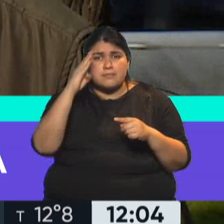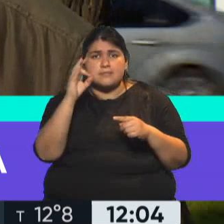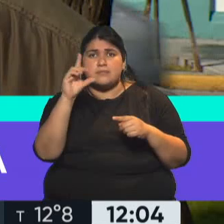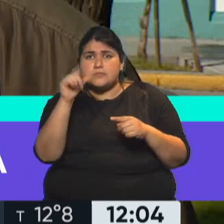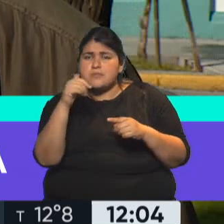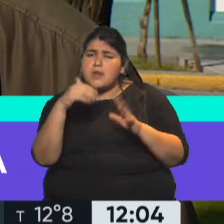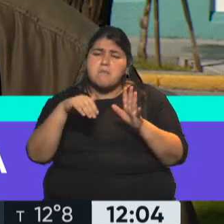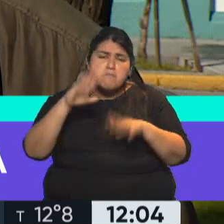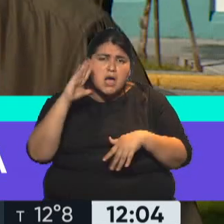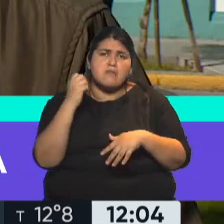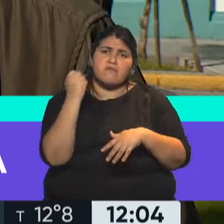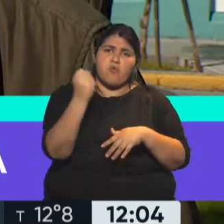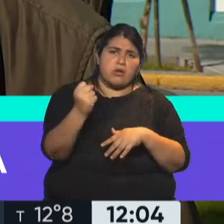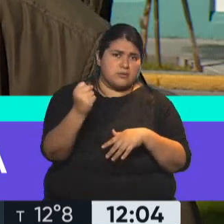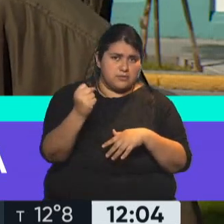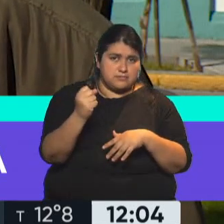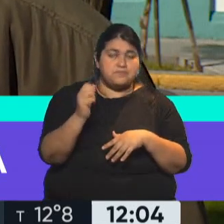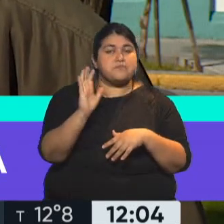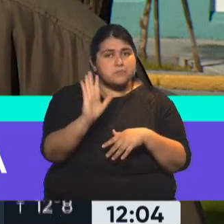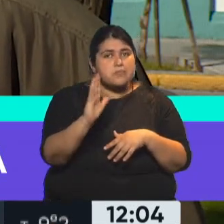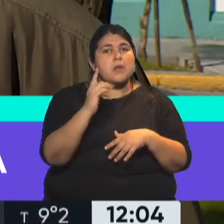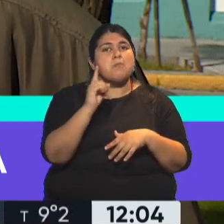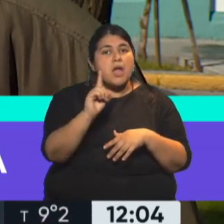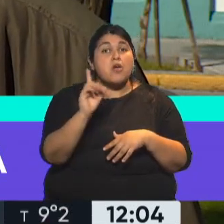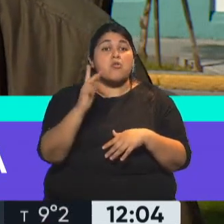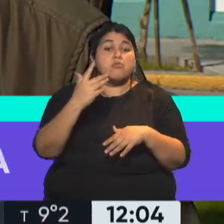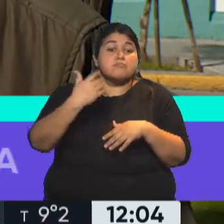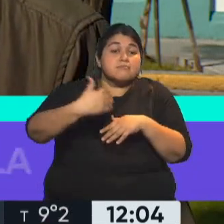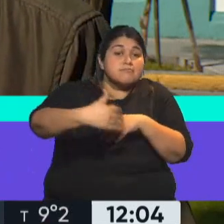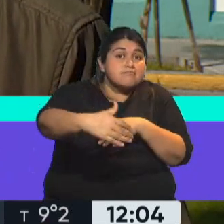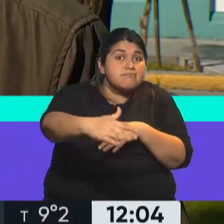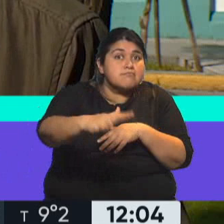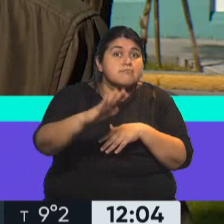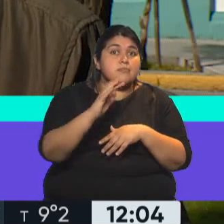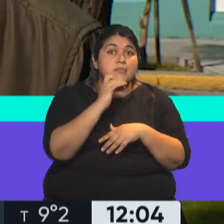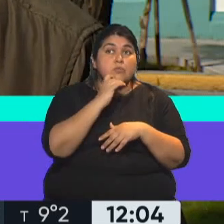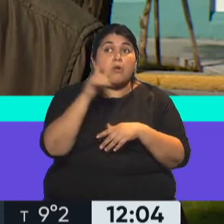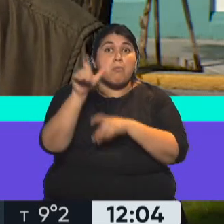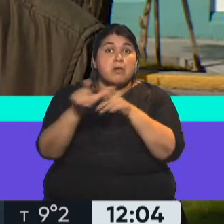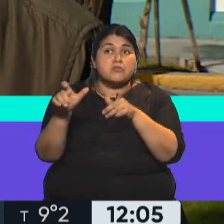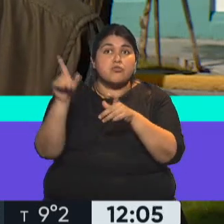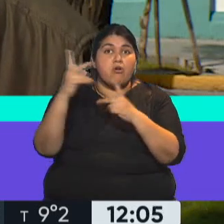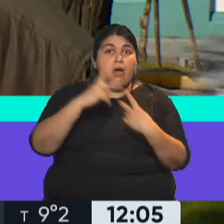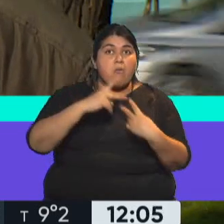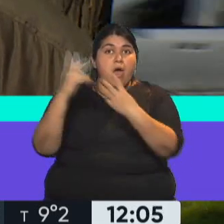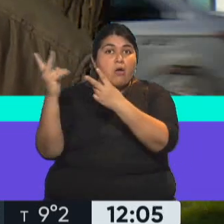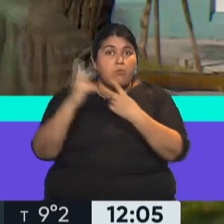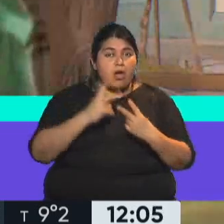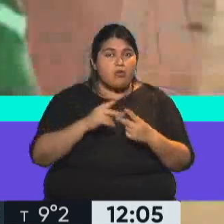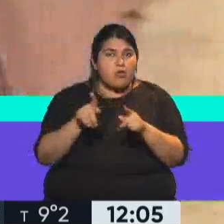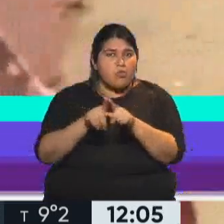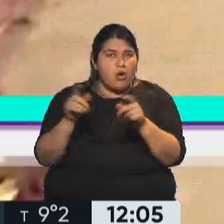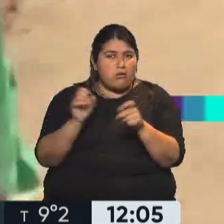de contagiosidad pero si puede haber sustos en cualquier momento si sale en persona desde un lugar de brote como pasó en el